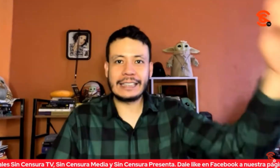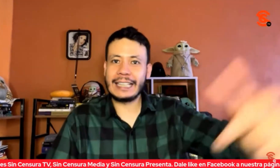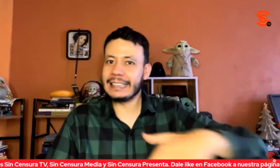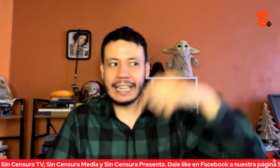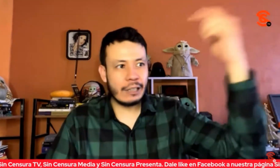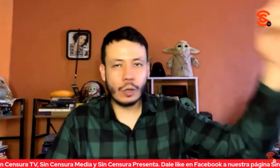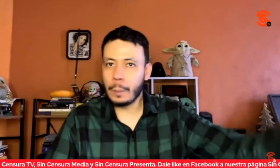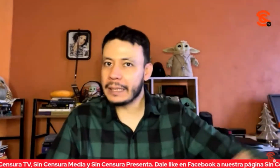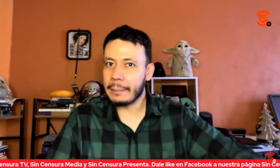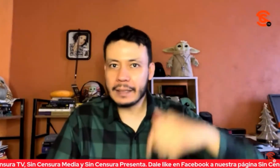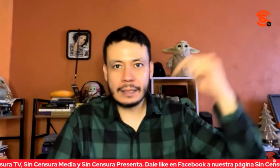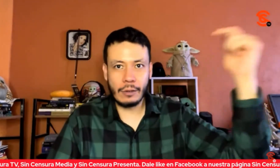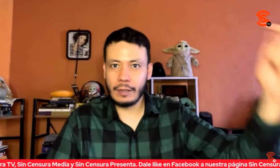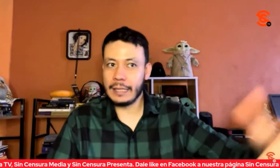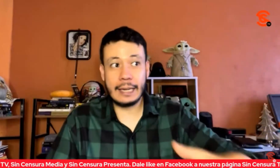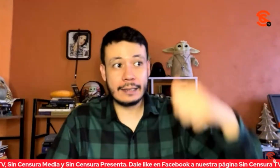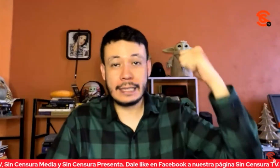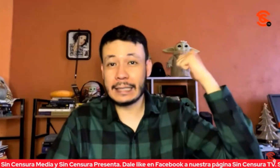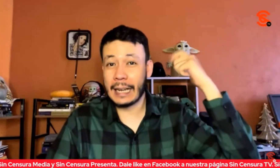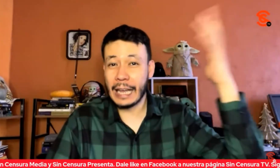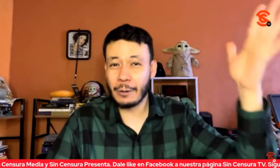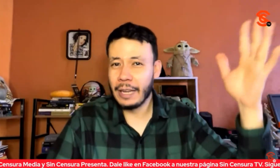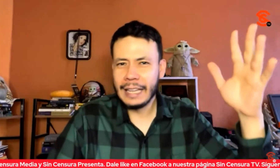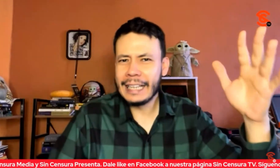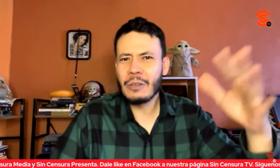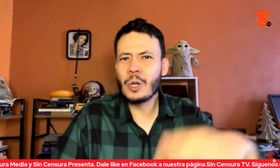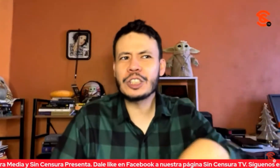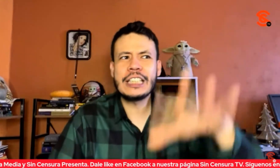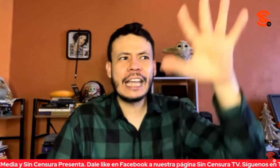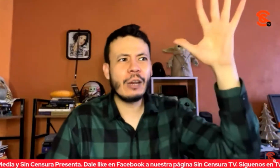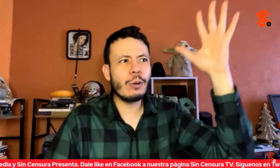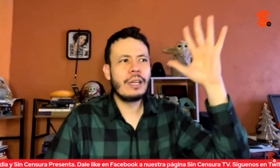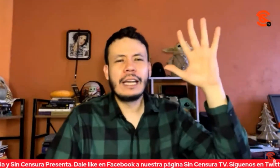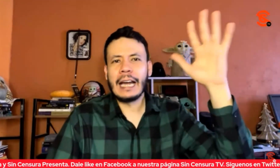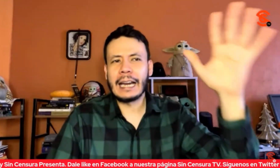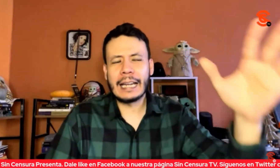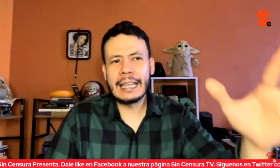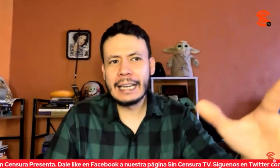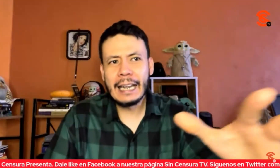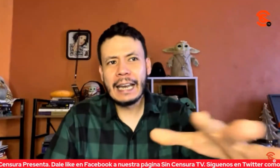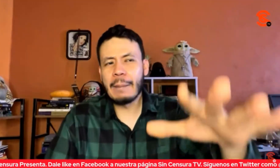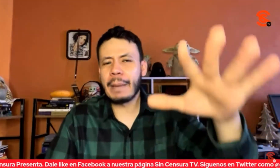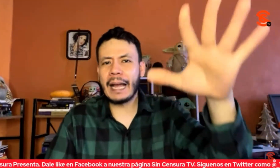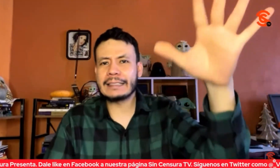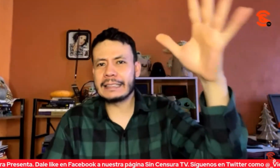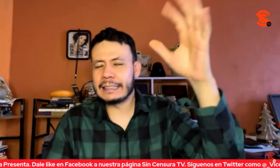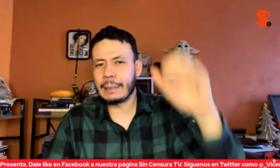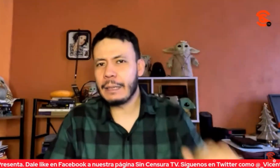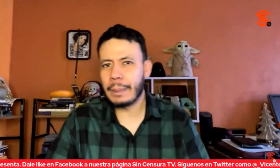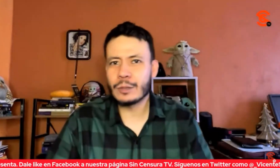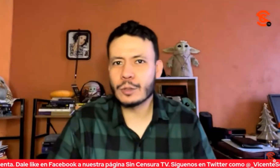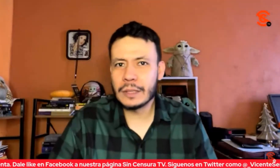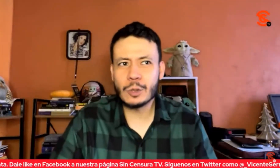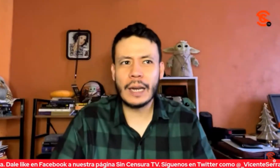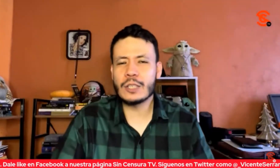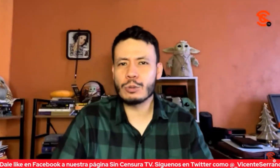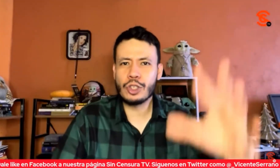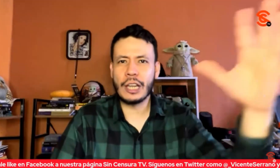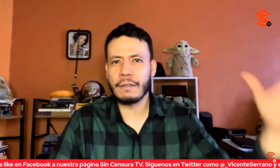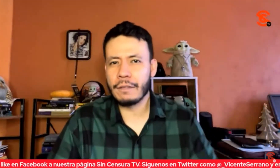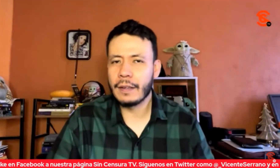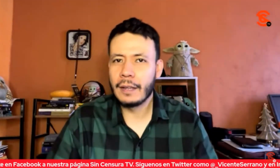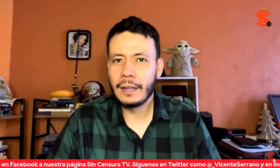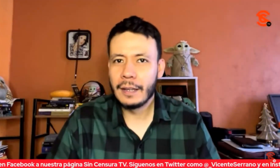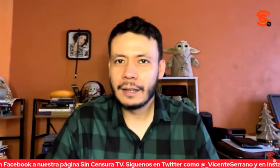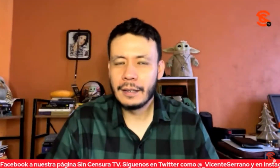Y lo están asediando completamente, ¿no? Ayer le sacaron de que un cocinero a quien le paga 60,000 pesos mensuales,